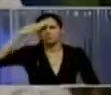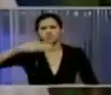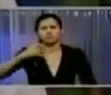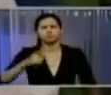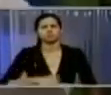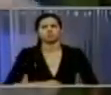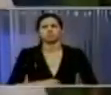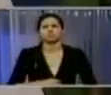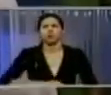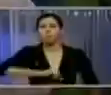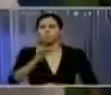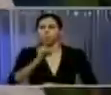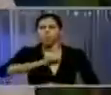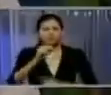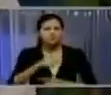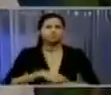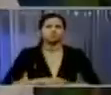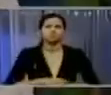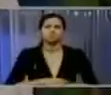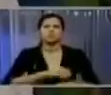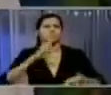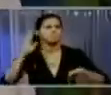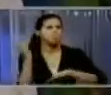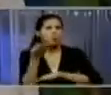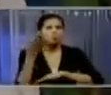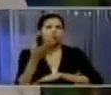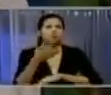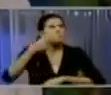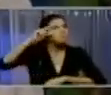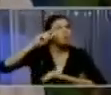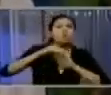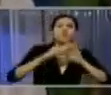fuerzas policiales debe derrotar la violencia bachaquera.